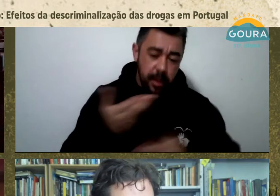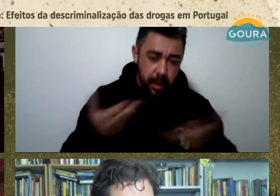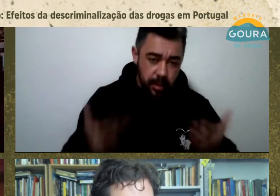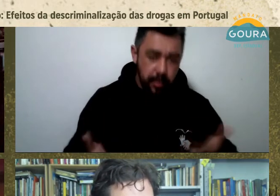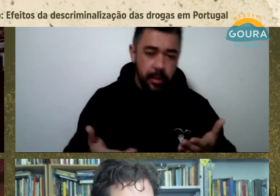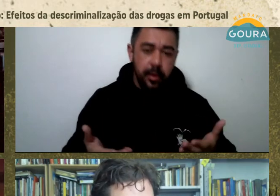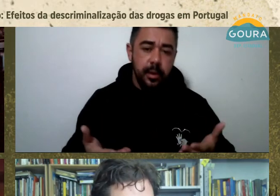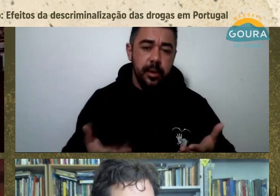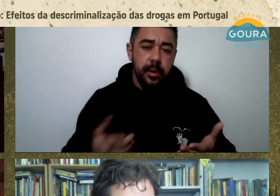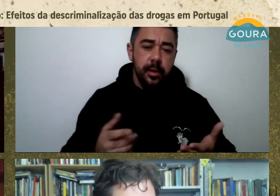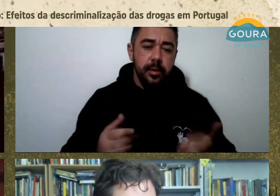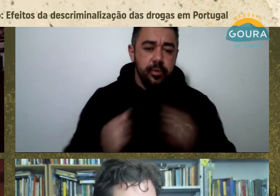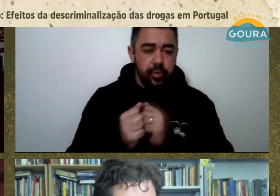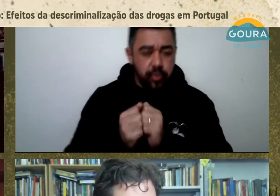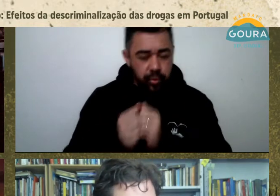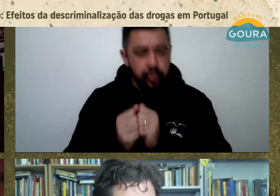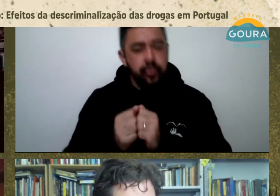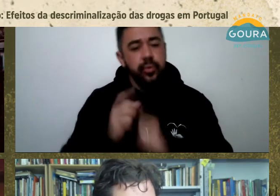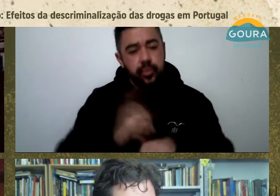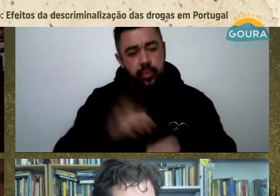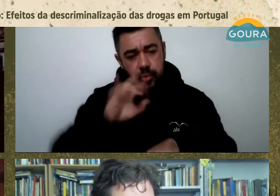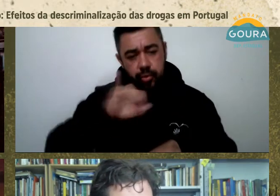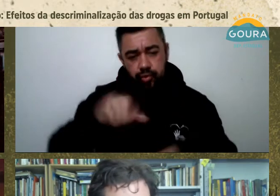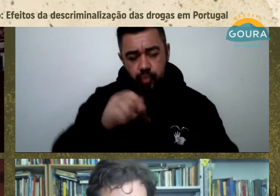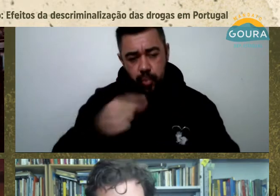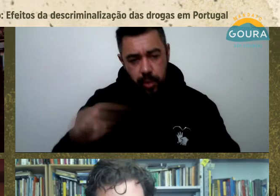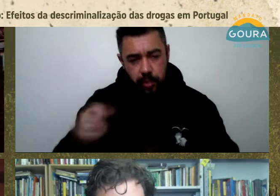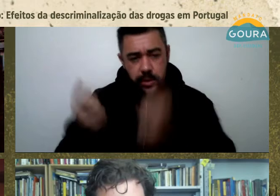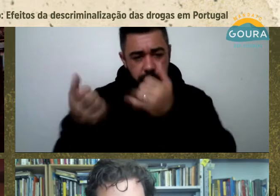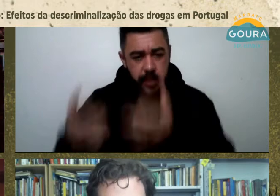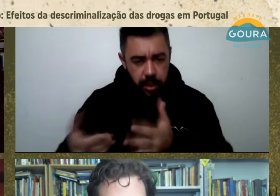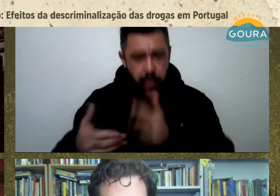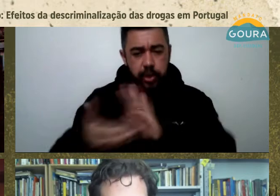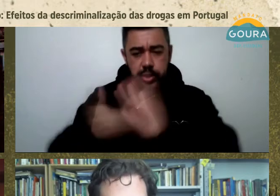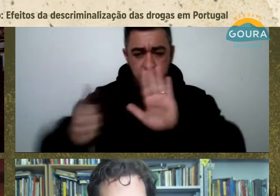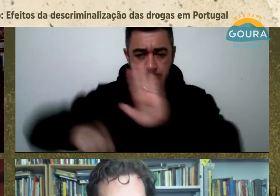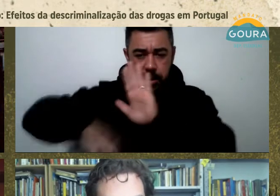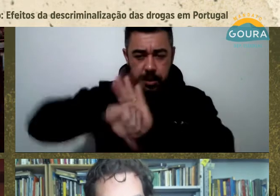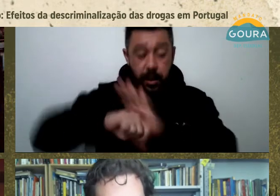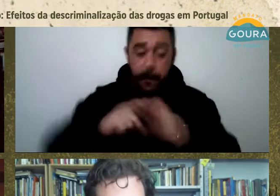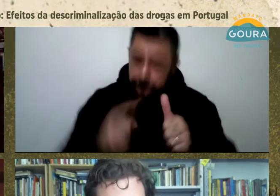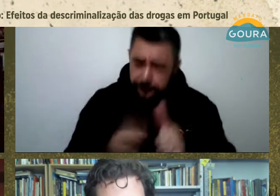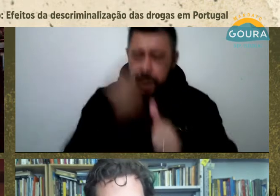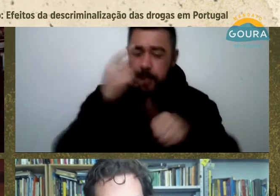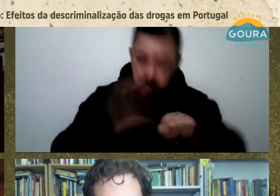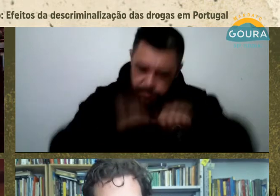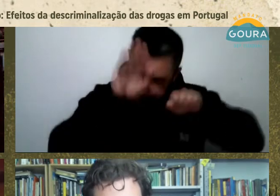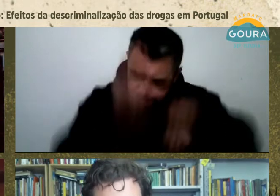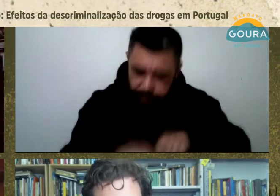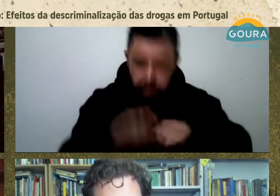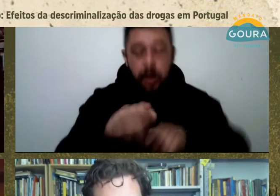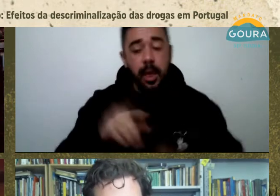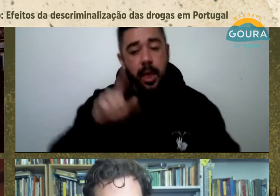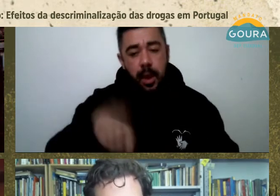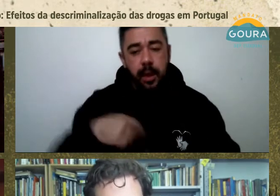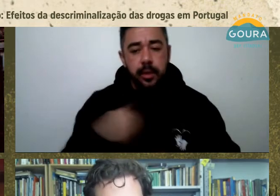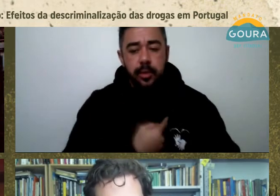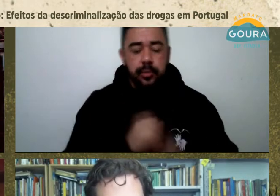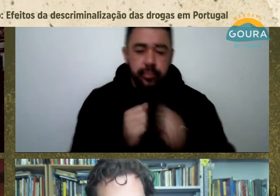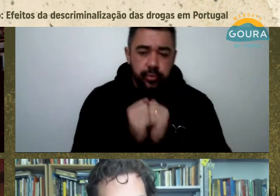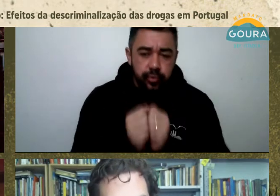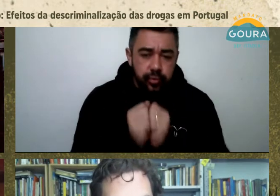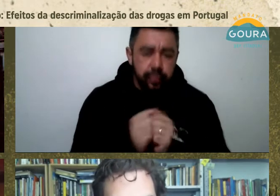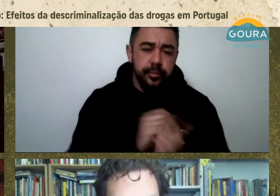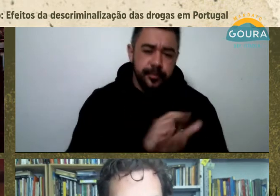del compañero Joao en cuanto a que la descriminalización es un primer paso, pero tiene que venir acompañada de una serie